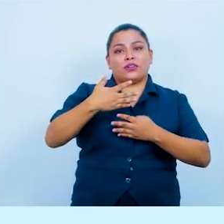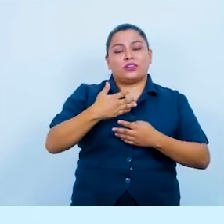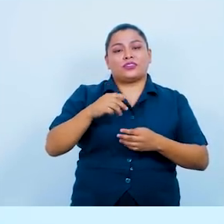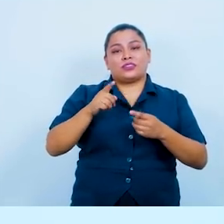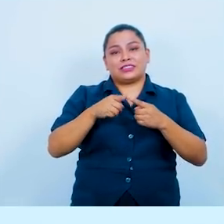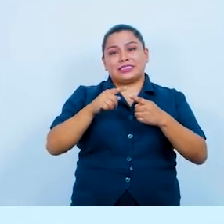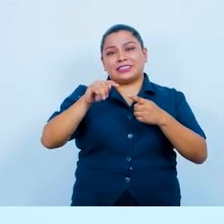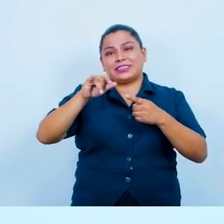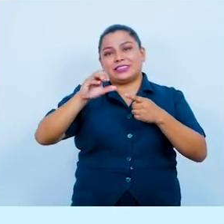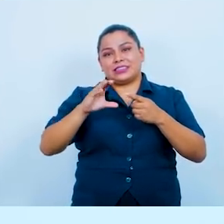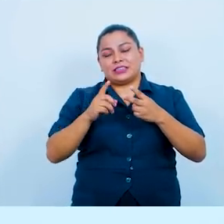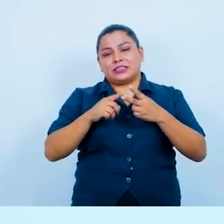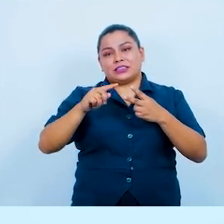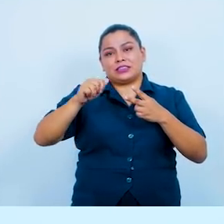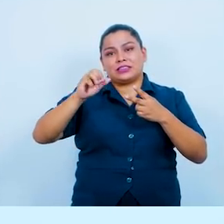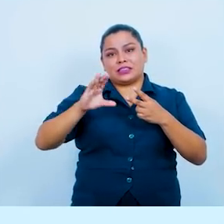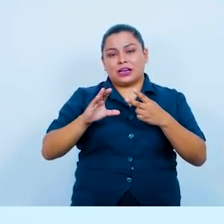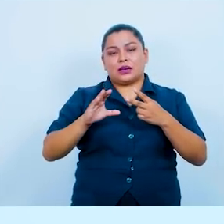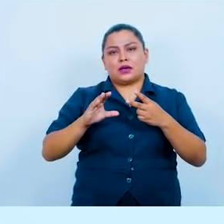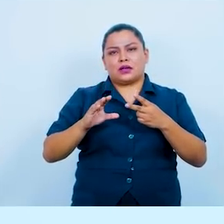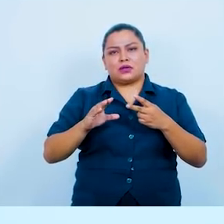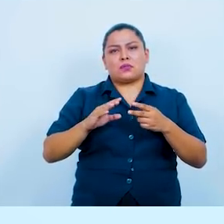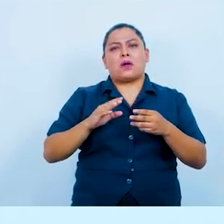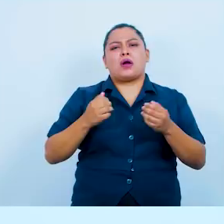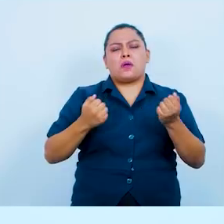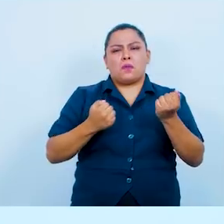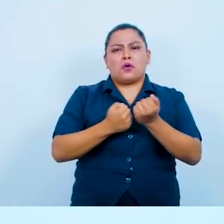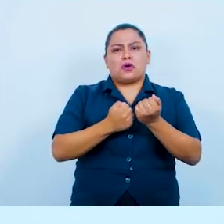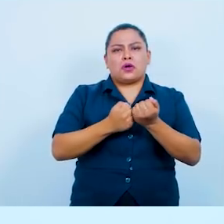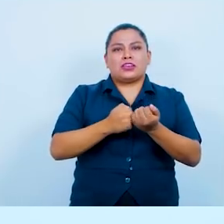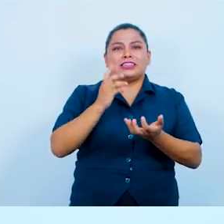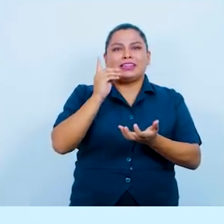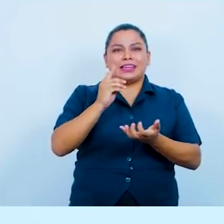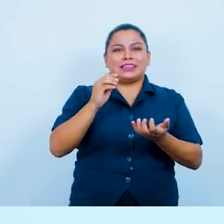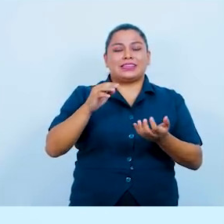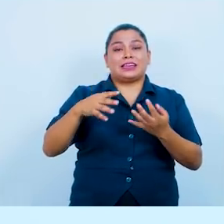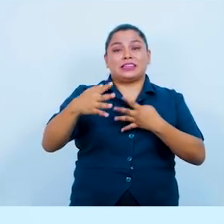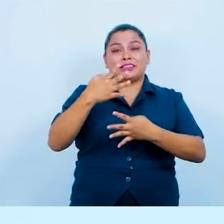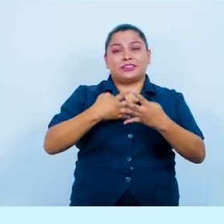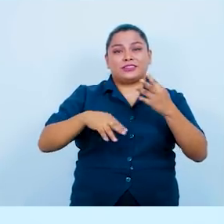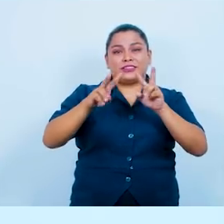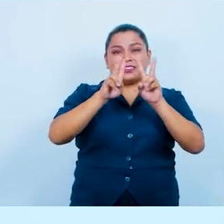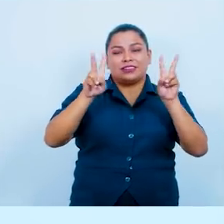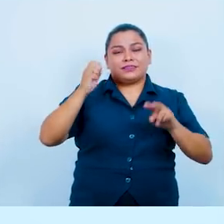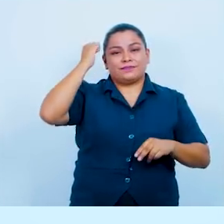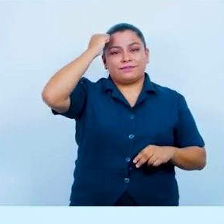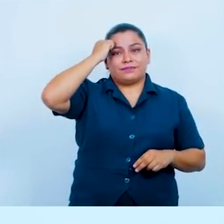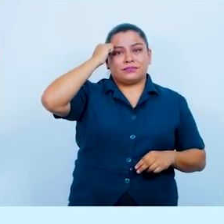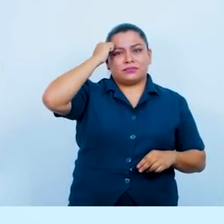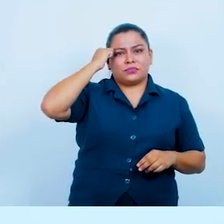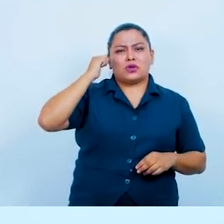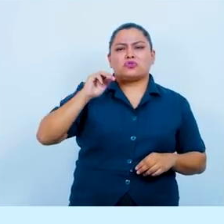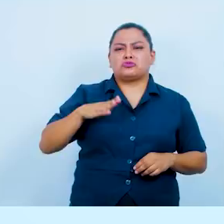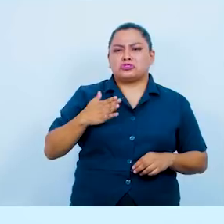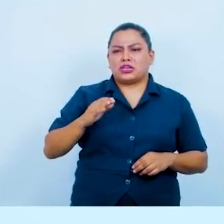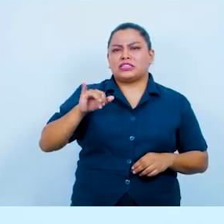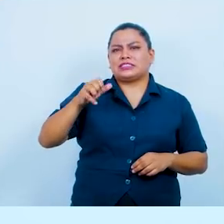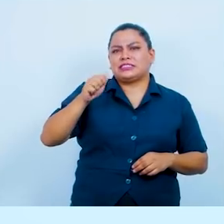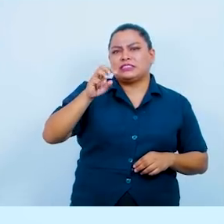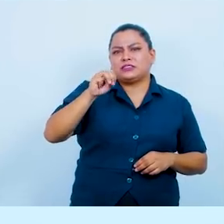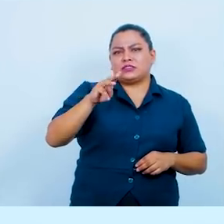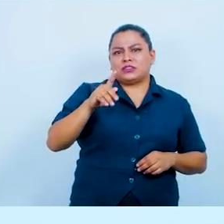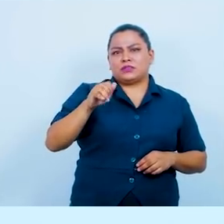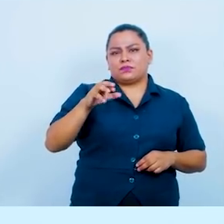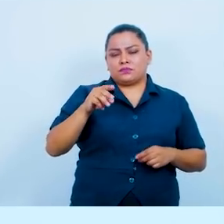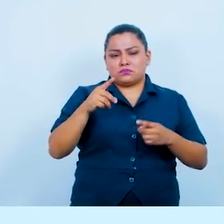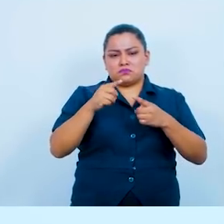TAC como grandes escenarios para la didáctica en entornos virtuales de aprendizaje. Aprendimos a usar Jamboard, a